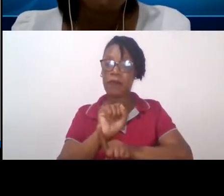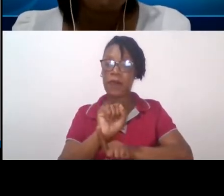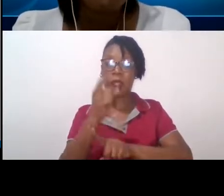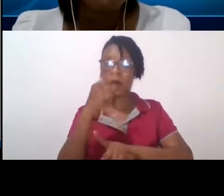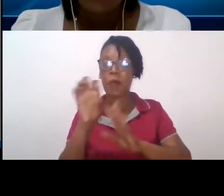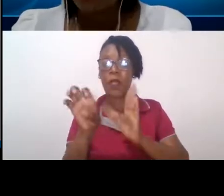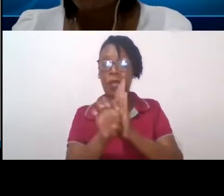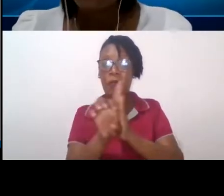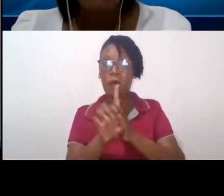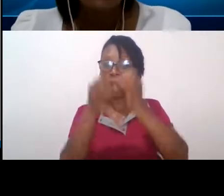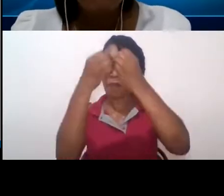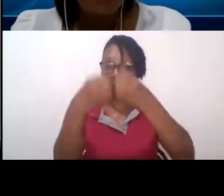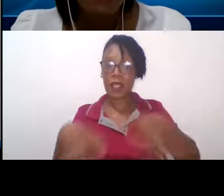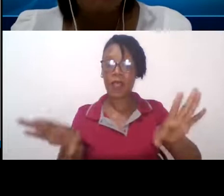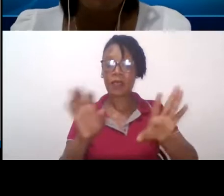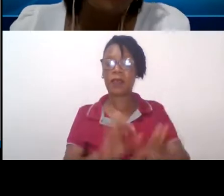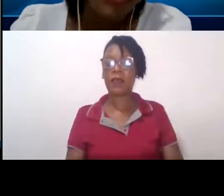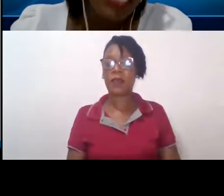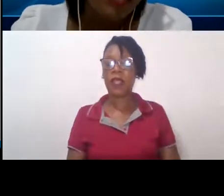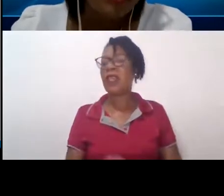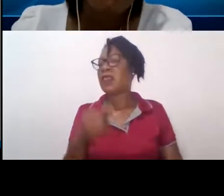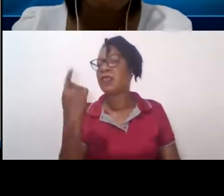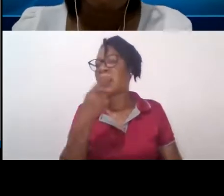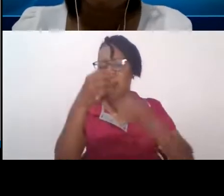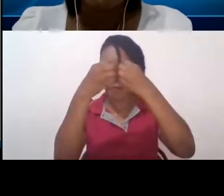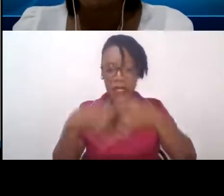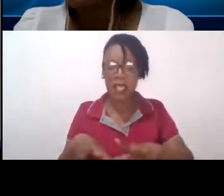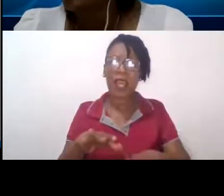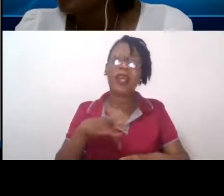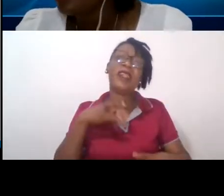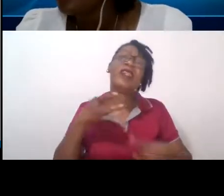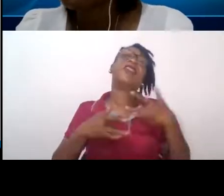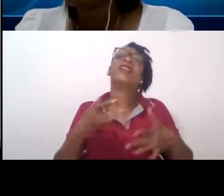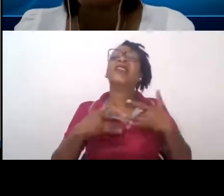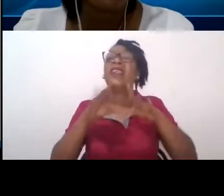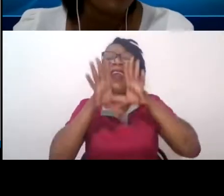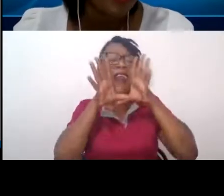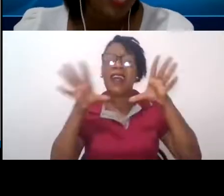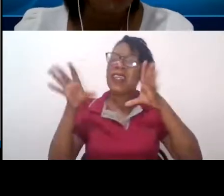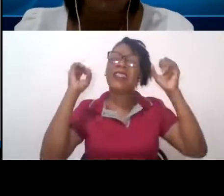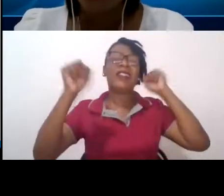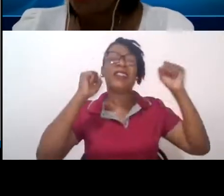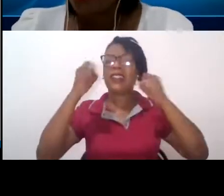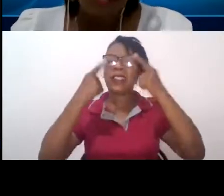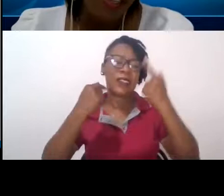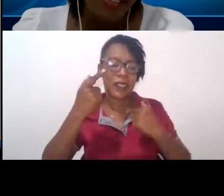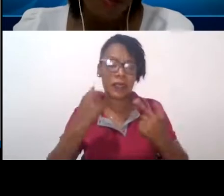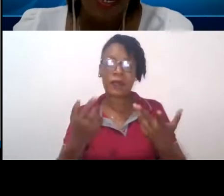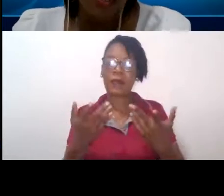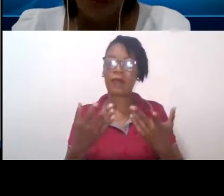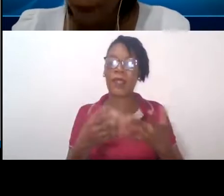perder. Entonces cada vez que perdía entraba en crisis. Crisis de gritos, crisis de llanto y